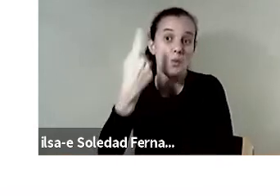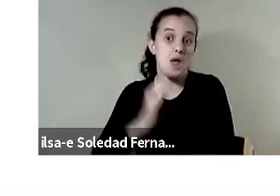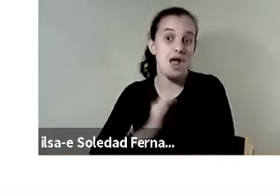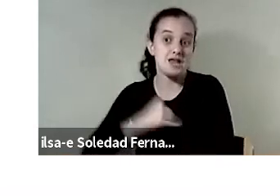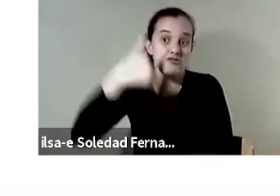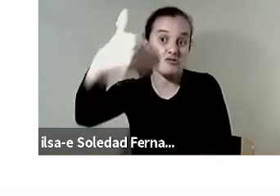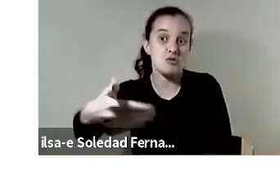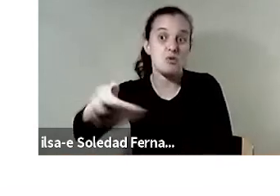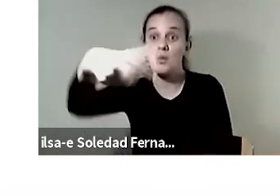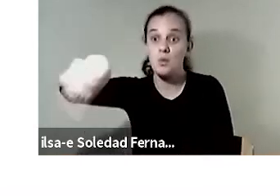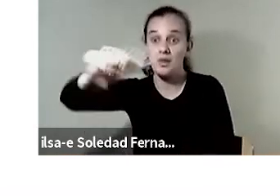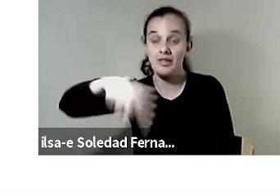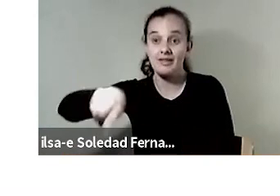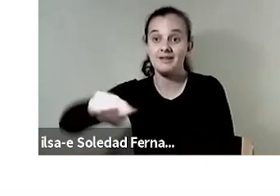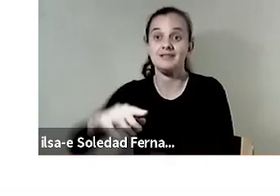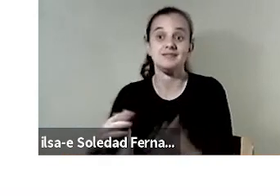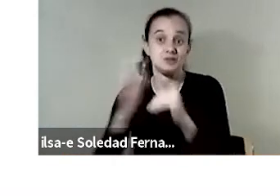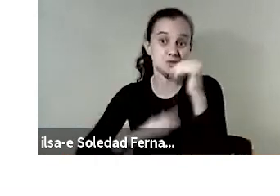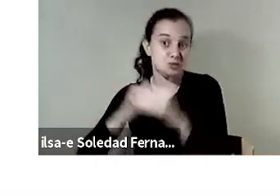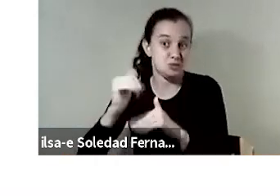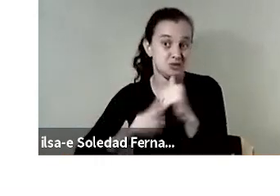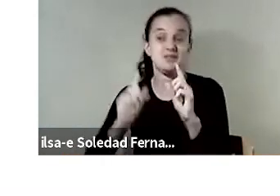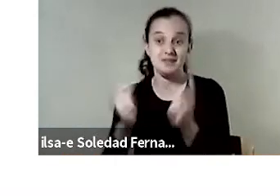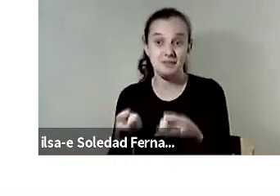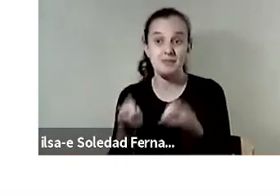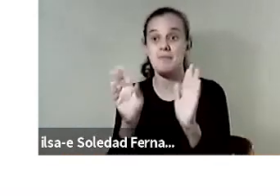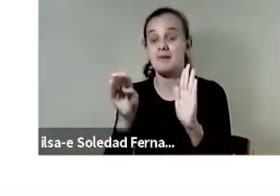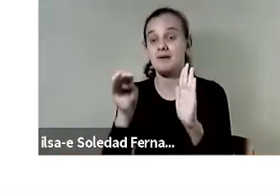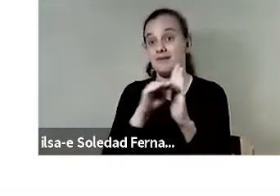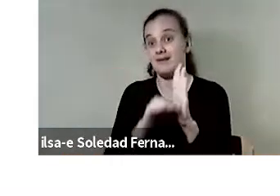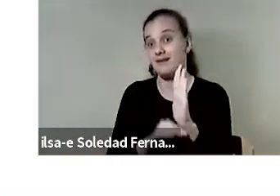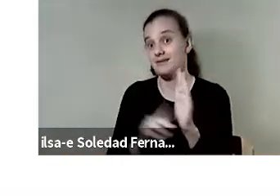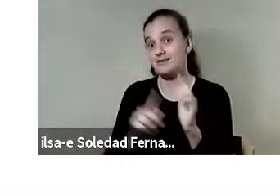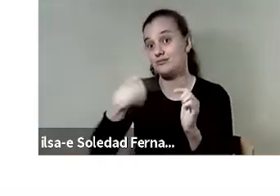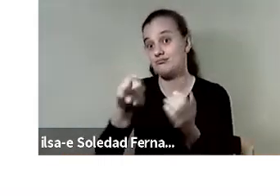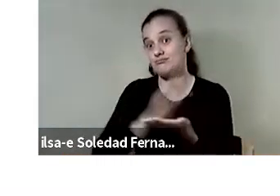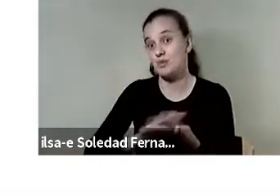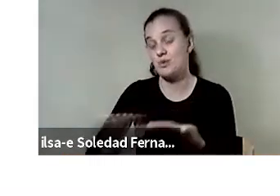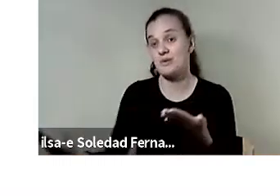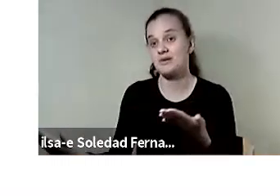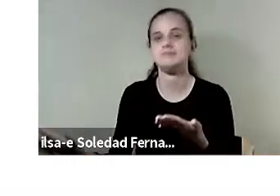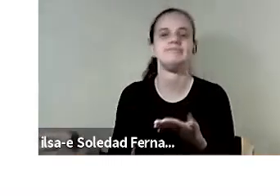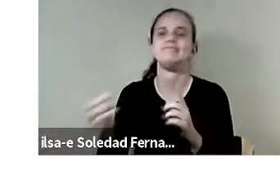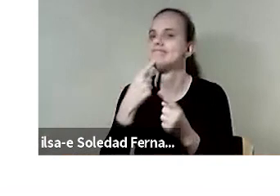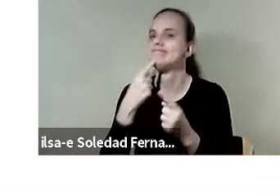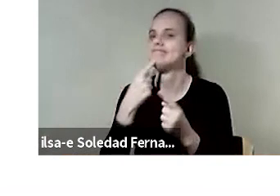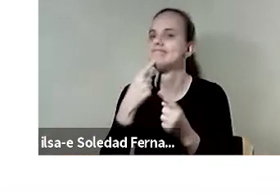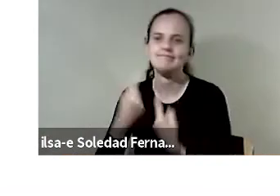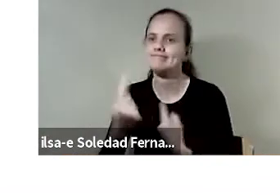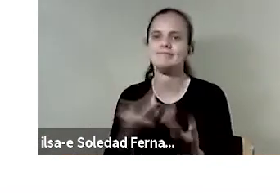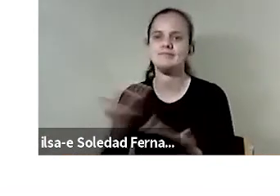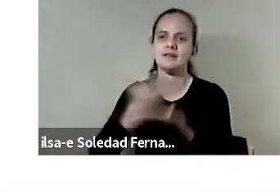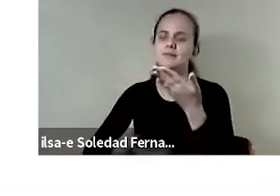todos, pero nada quita que dentro de un año ustedes sean los que estén ahí al lado de Susi construyendo estas